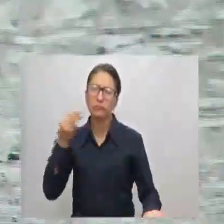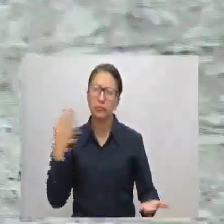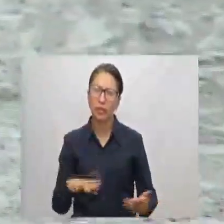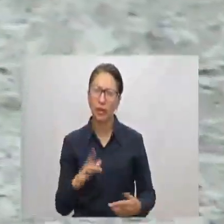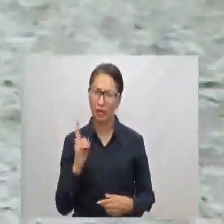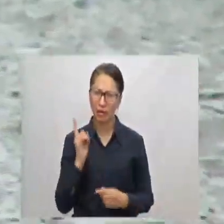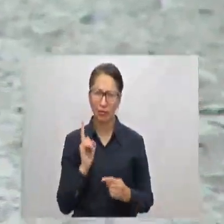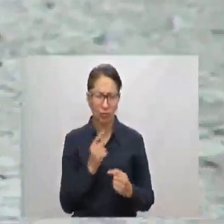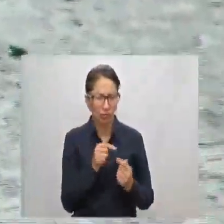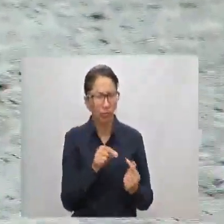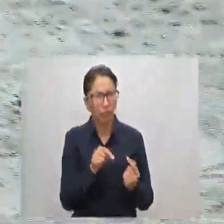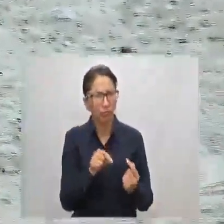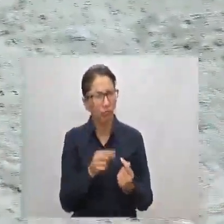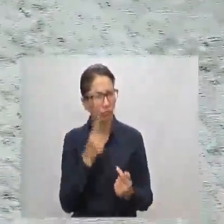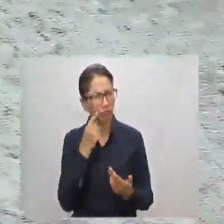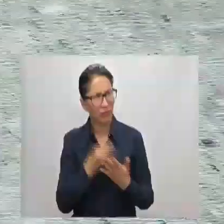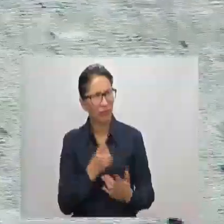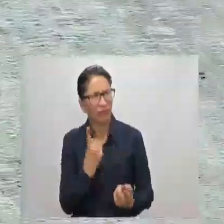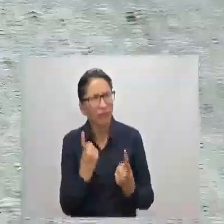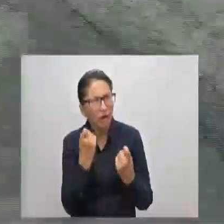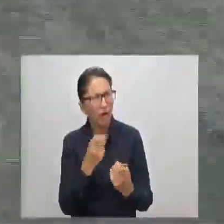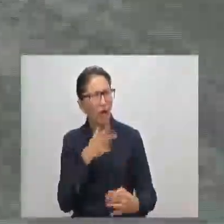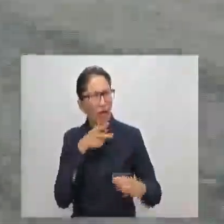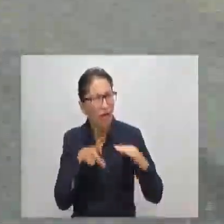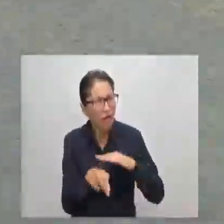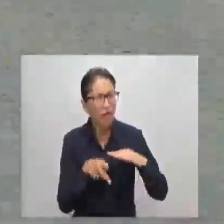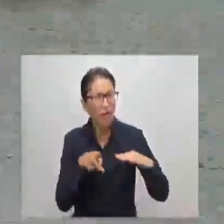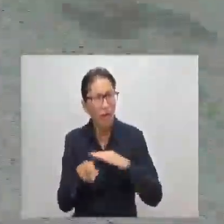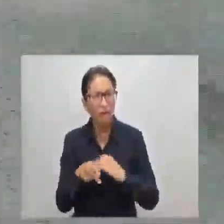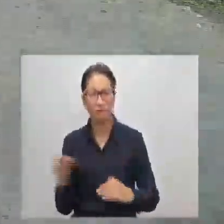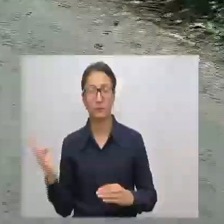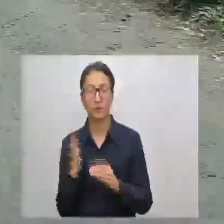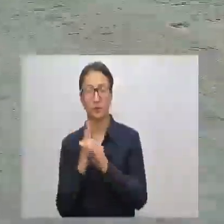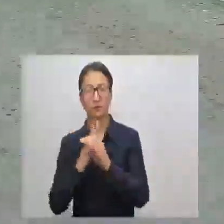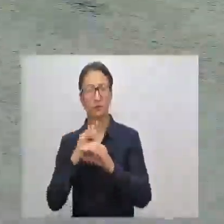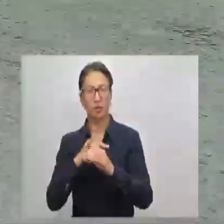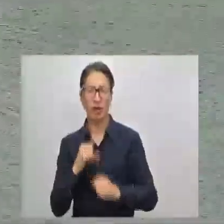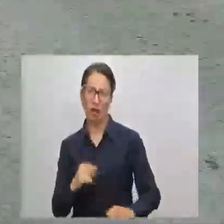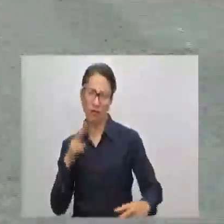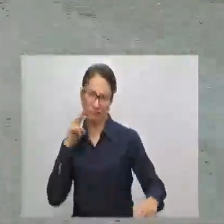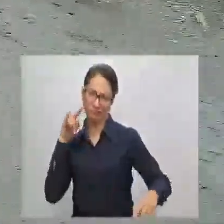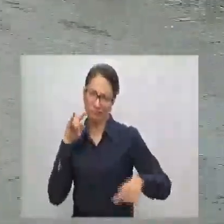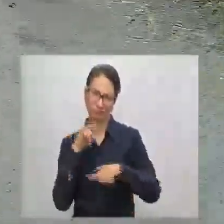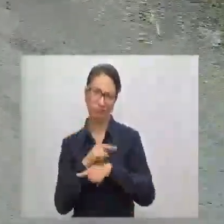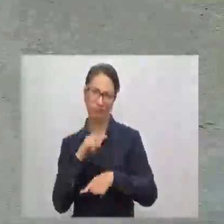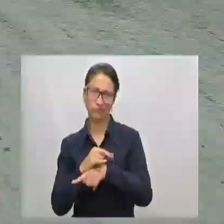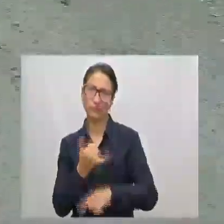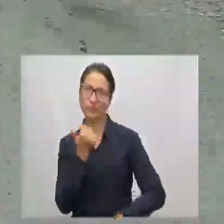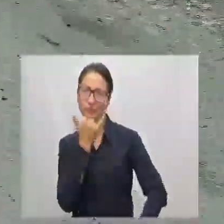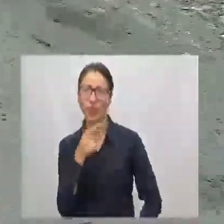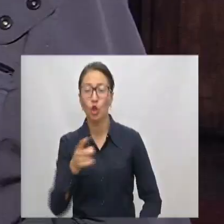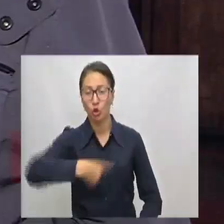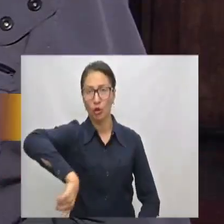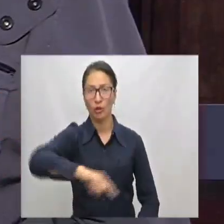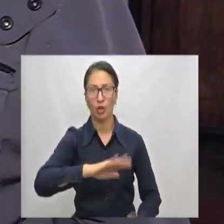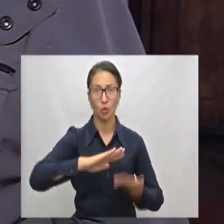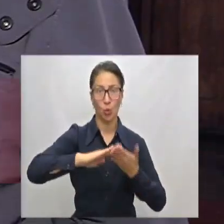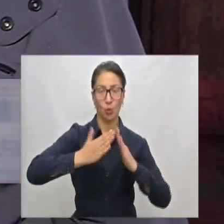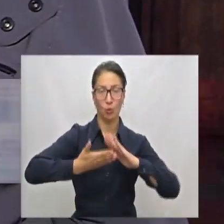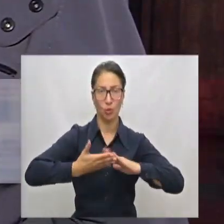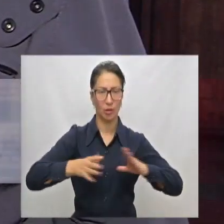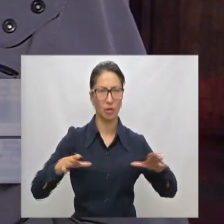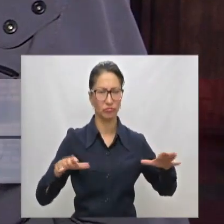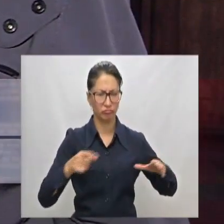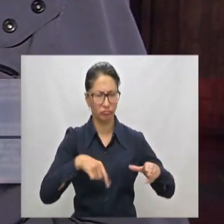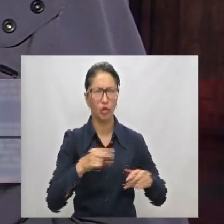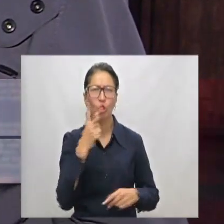por la alta inversión que se ha realizado en sus escasos 38 kilómetros y que aún no está terminada. La Contraloría General está vigilante. La comunidad pues